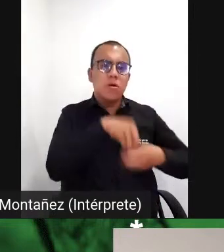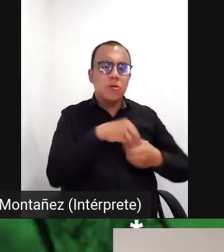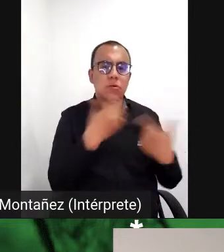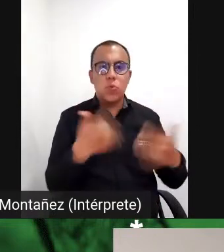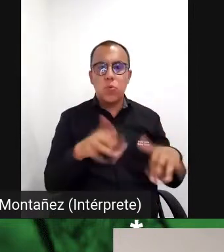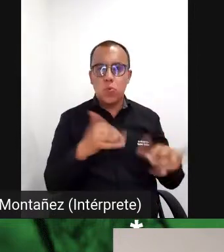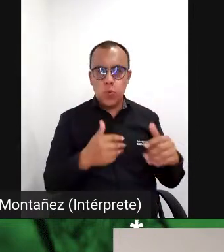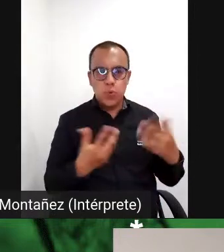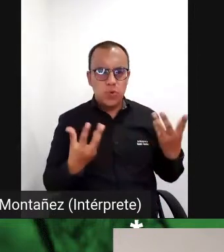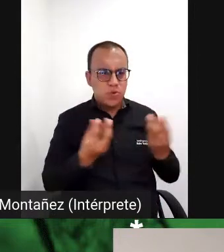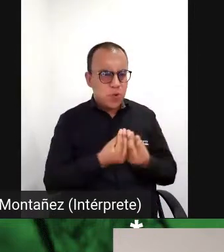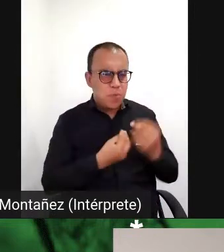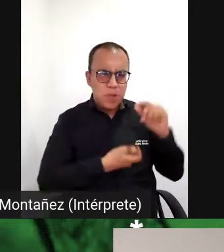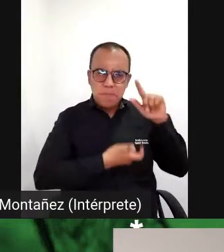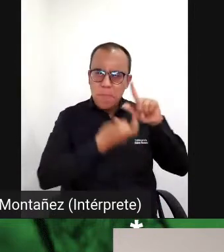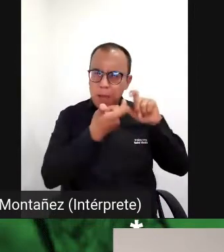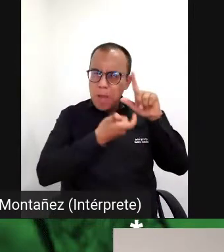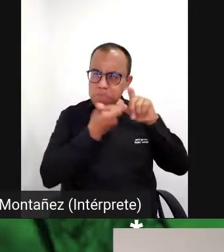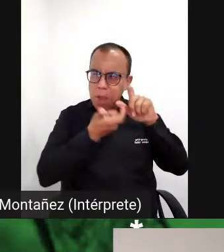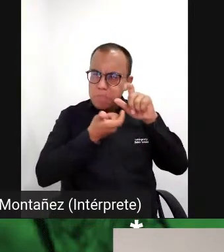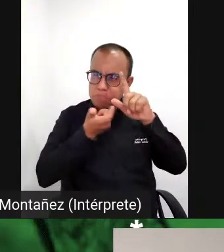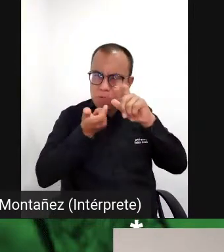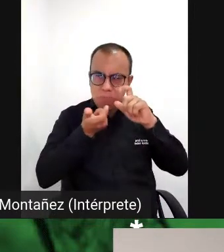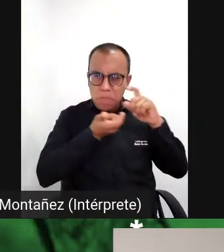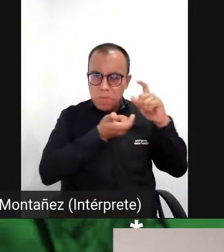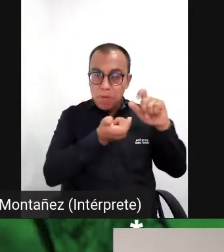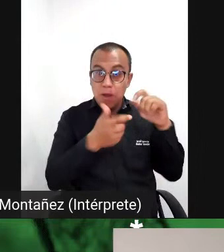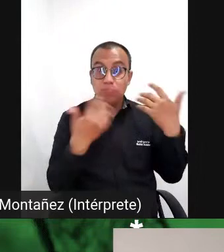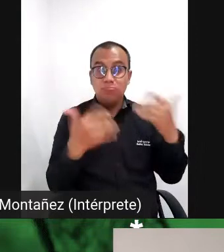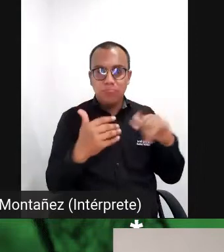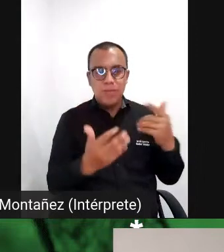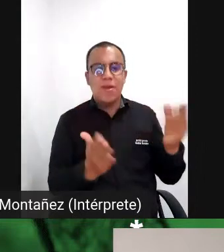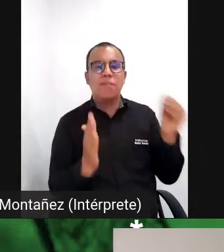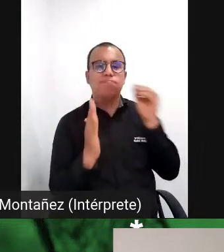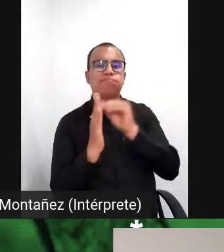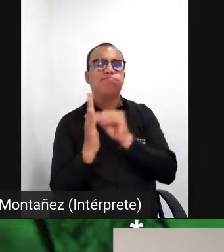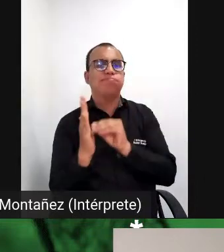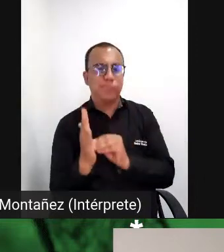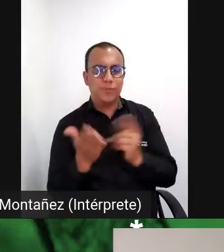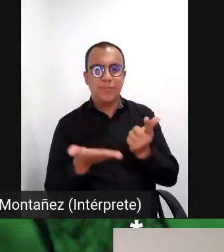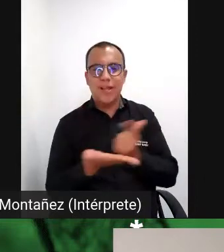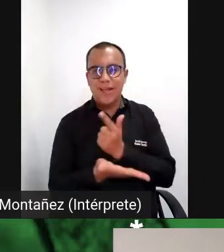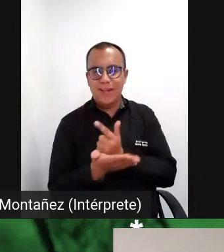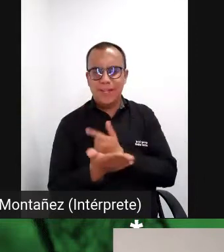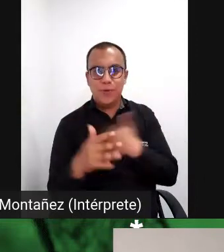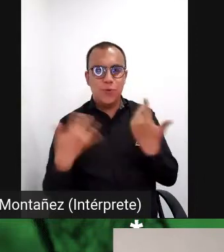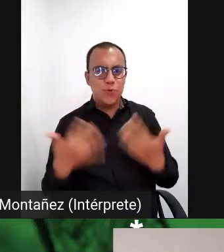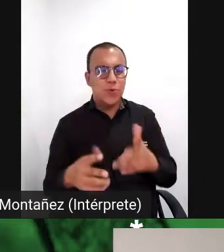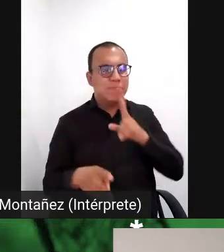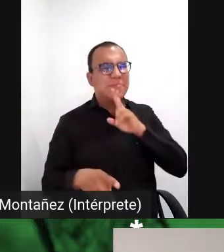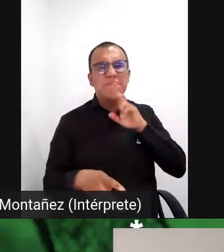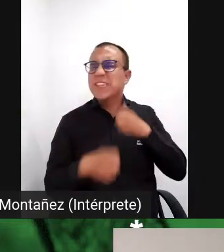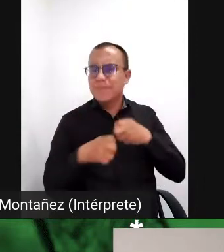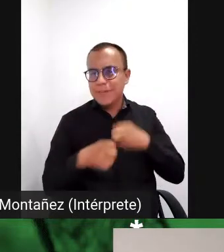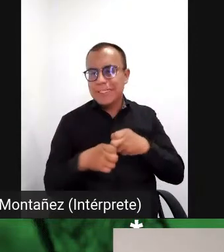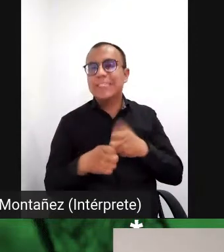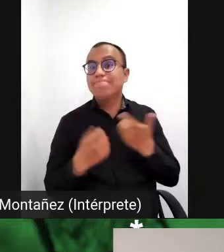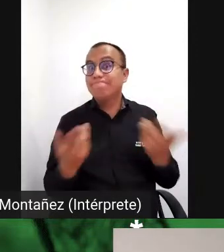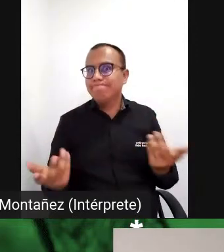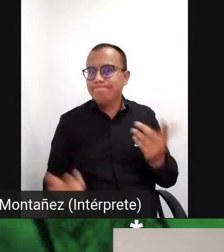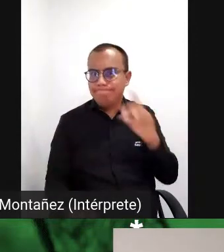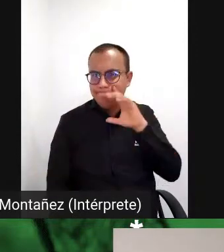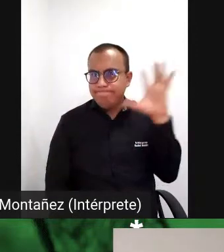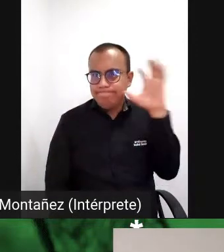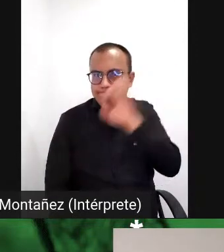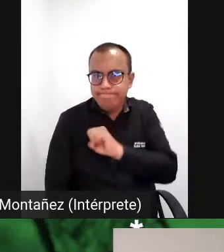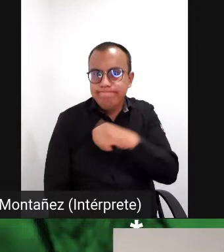paquete de imágenes originales para el libro con mucha dificultad. Imagínense ustedes